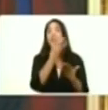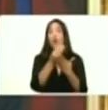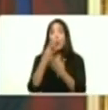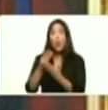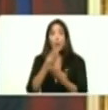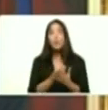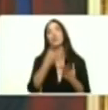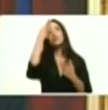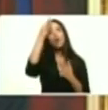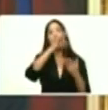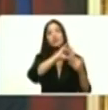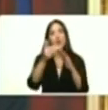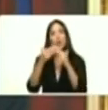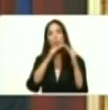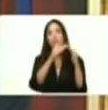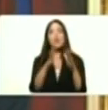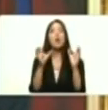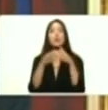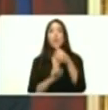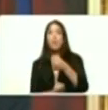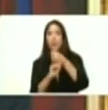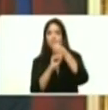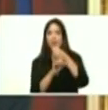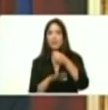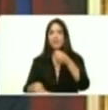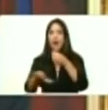consejos comunales, sindicatos de base,